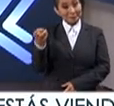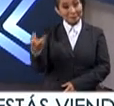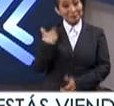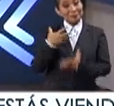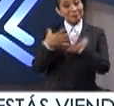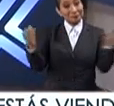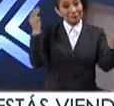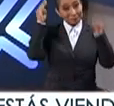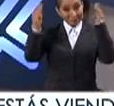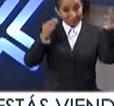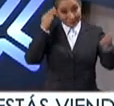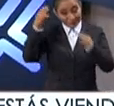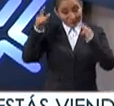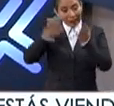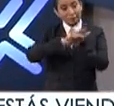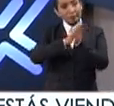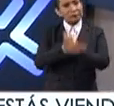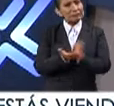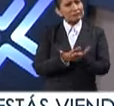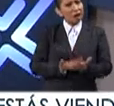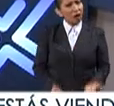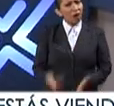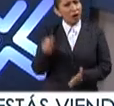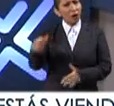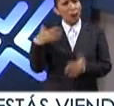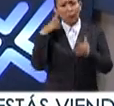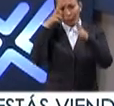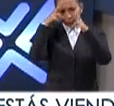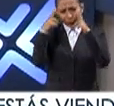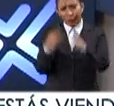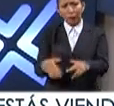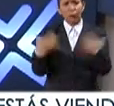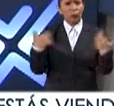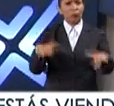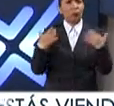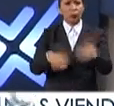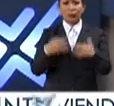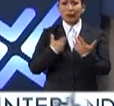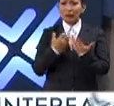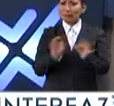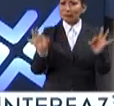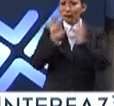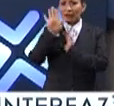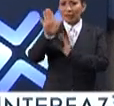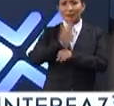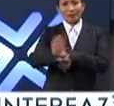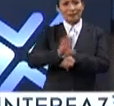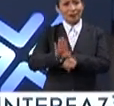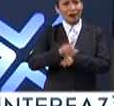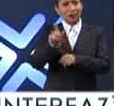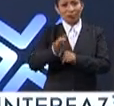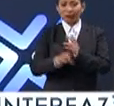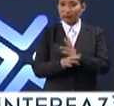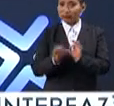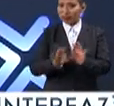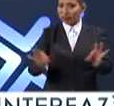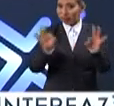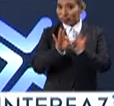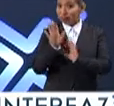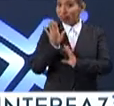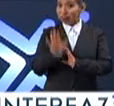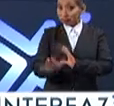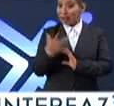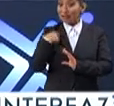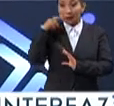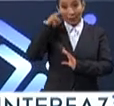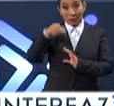gran museo que se convierte para que caben tener una religión una catedral de lo que es allá en brasil algo fundamental en efecto se